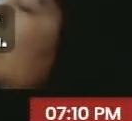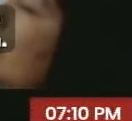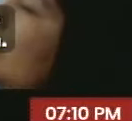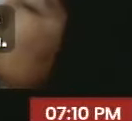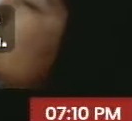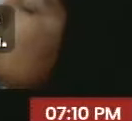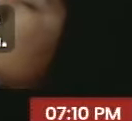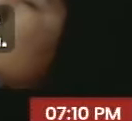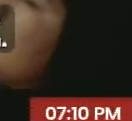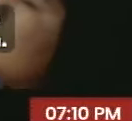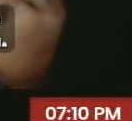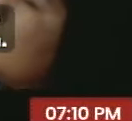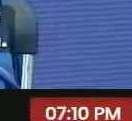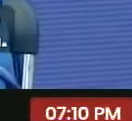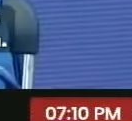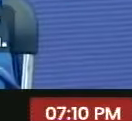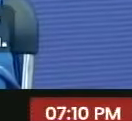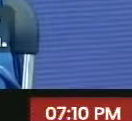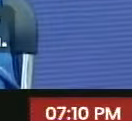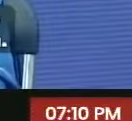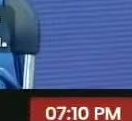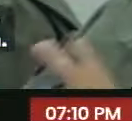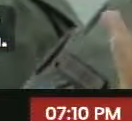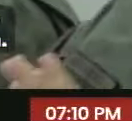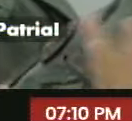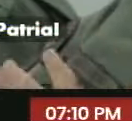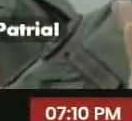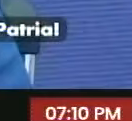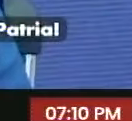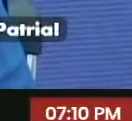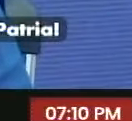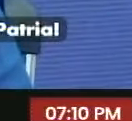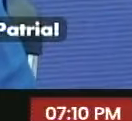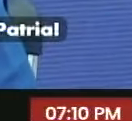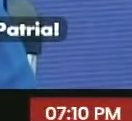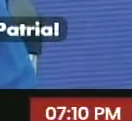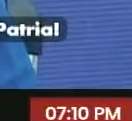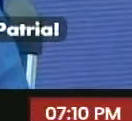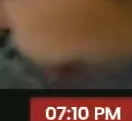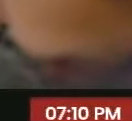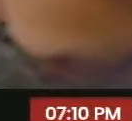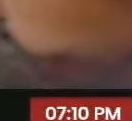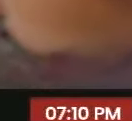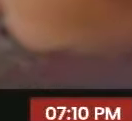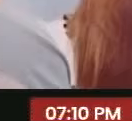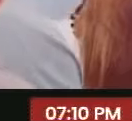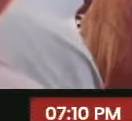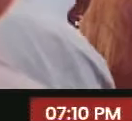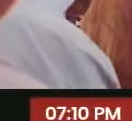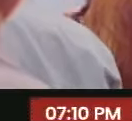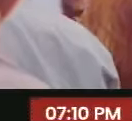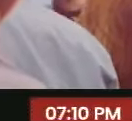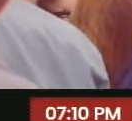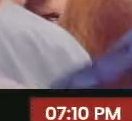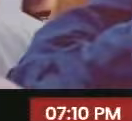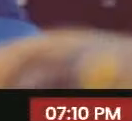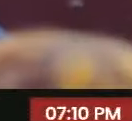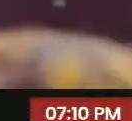un presente de un pueblo histórico, de una nueva historia. Muchas gracias. Que Dios bendiga a nuestra patria.